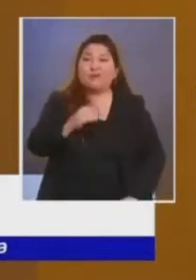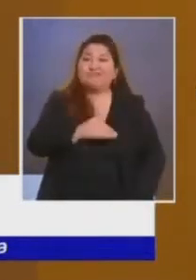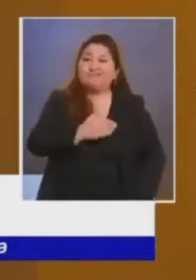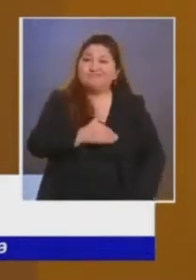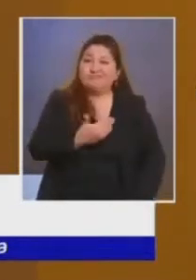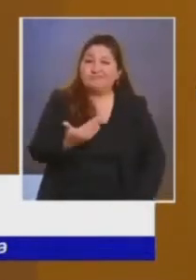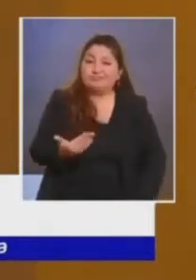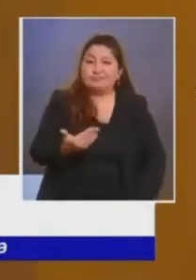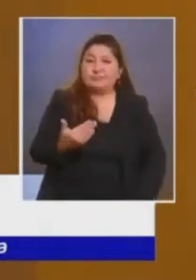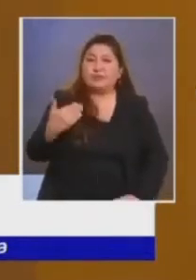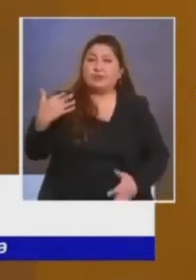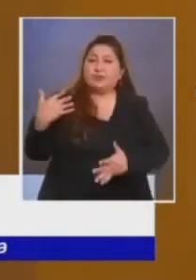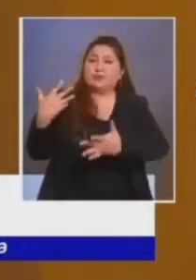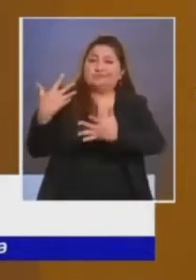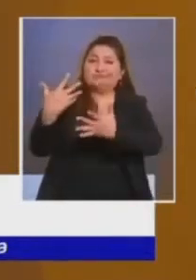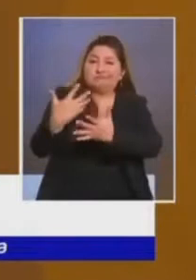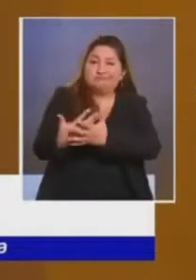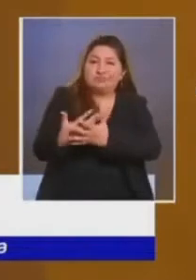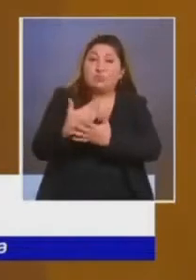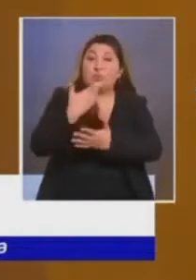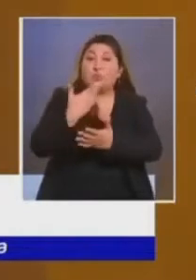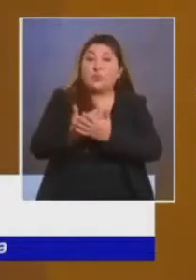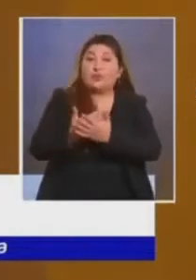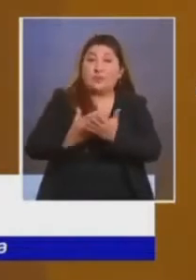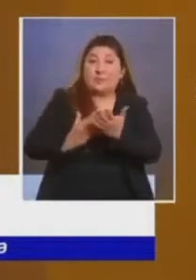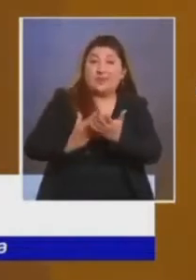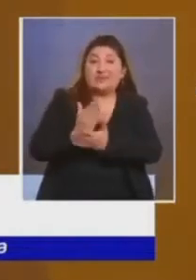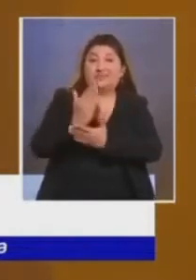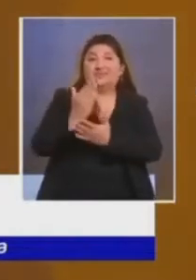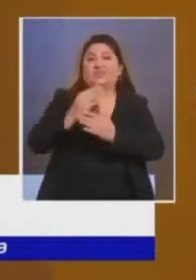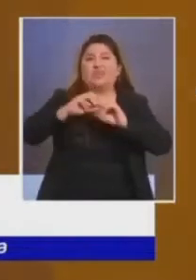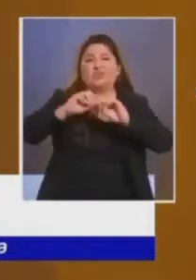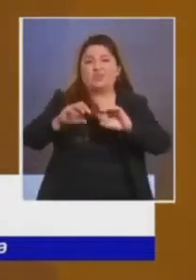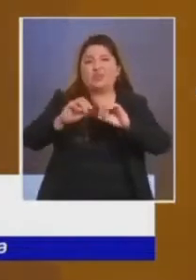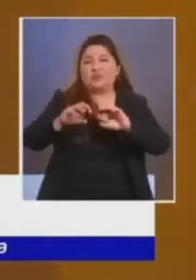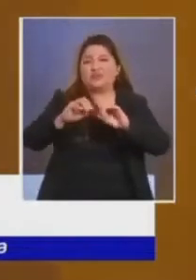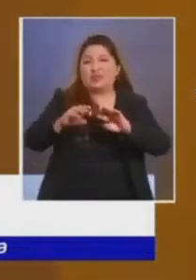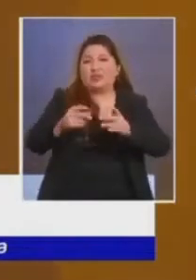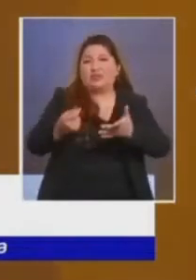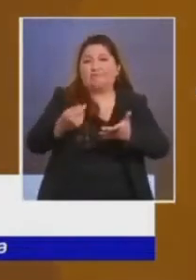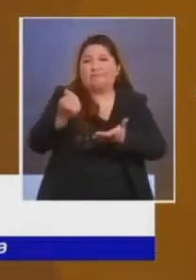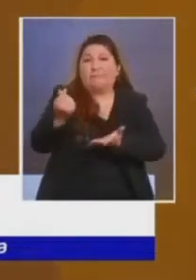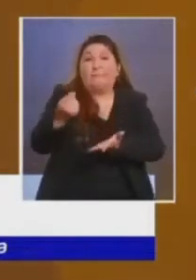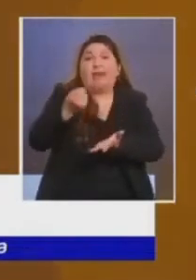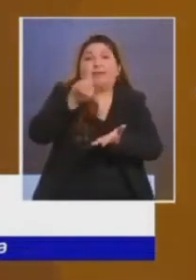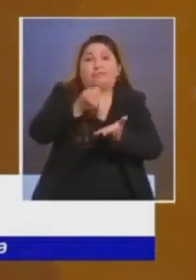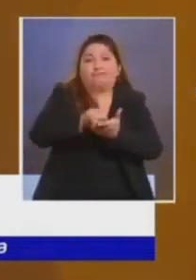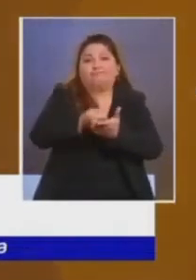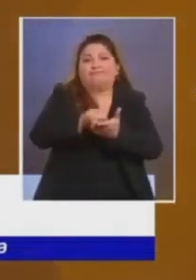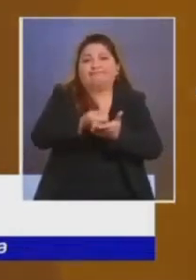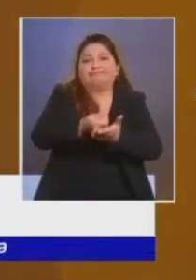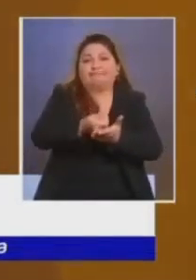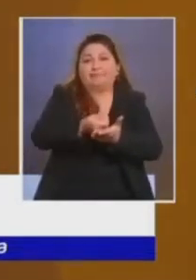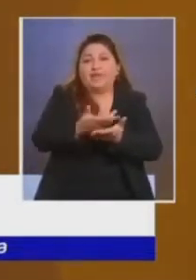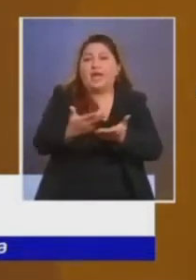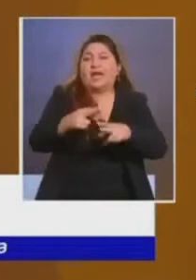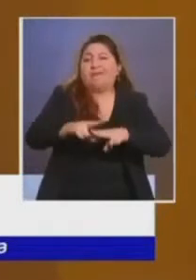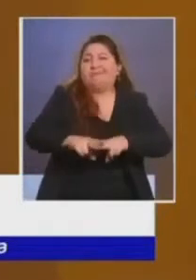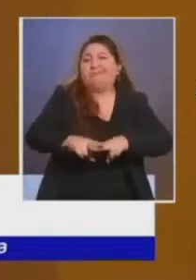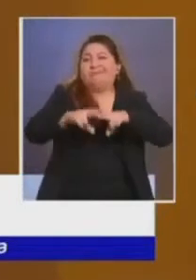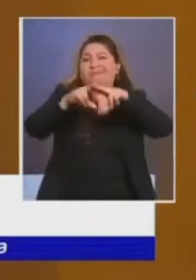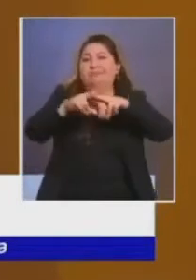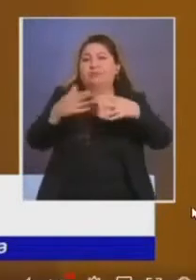nuestro país desde la implantación de la educación de mercado es que esa libertad ha estado